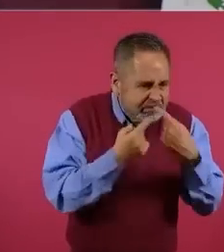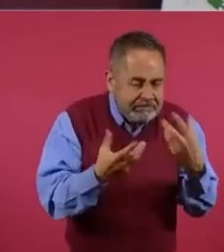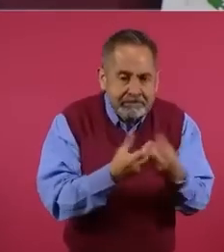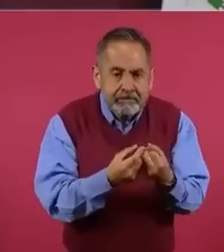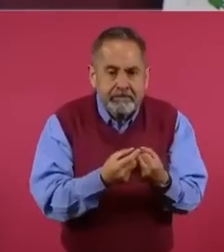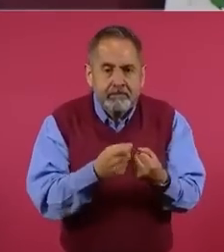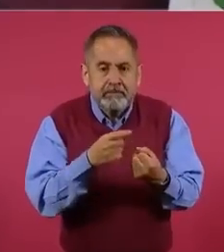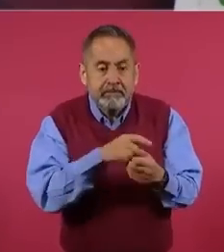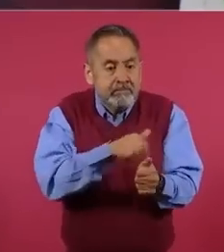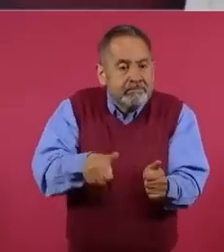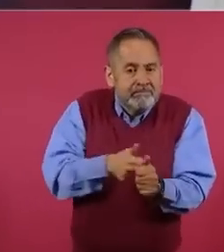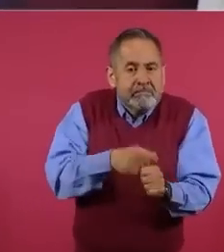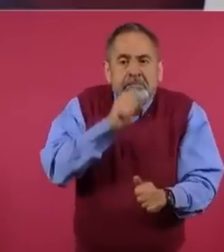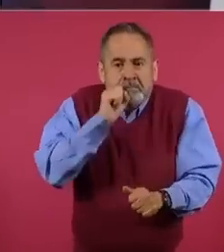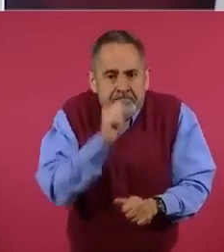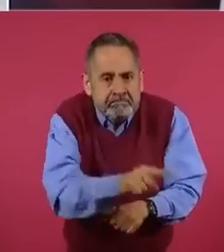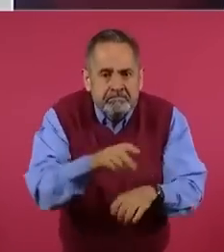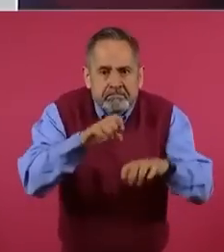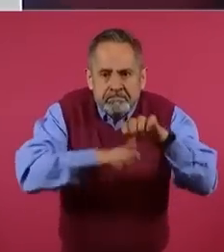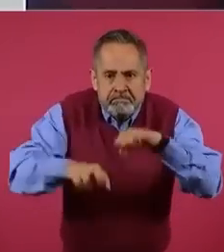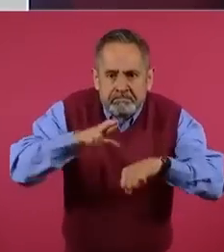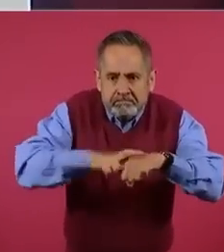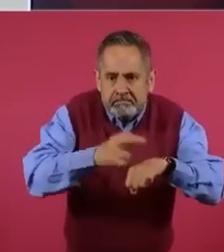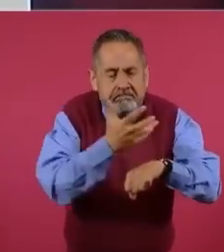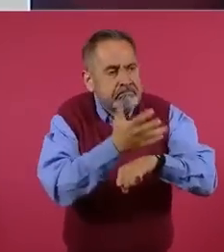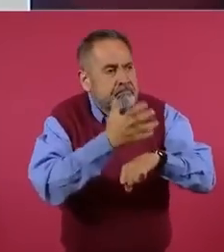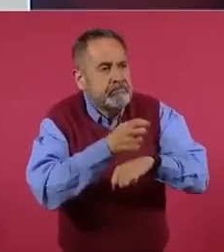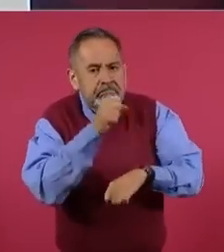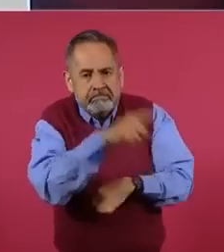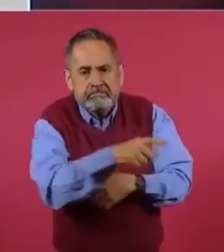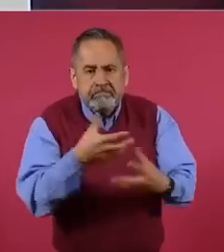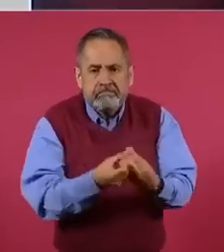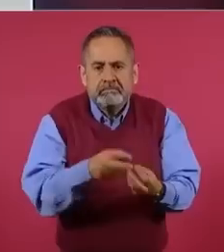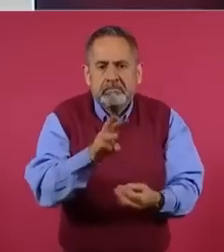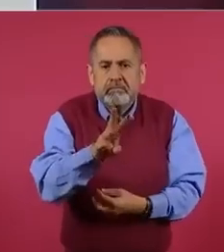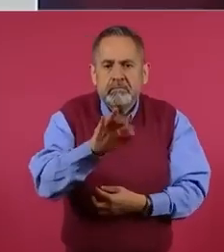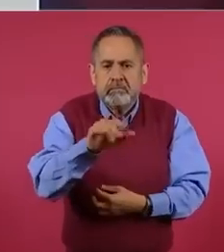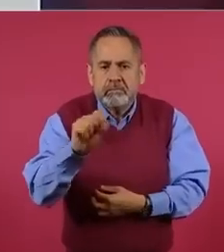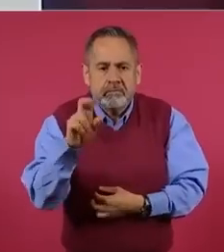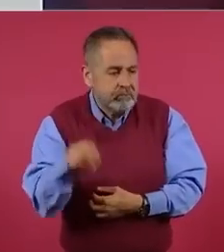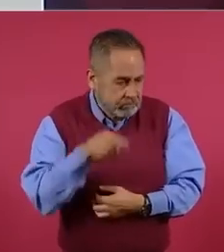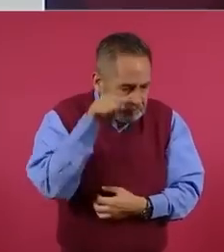lo dirigió el embajador de Estados Unidos en México,